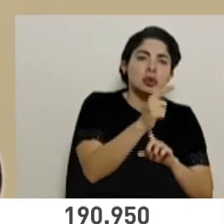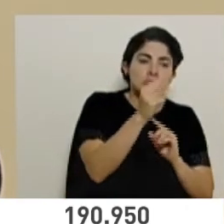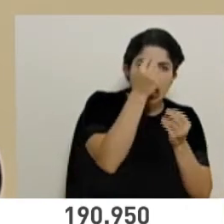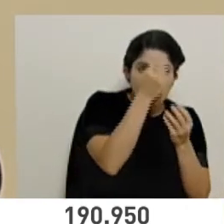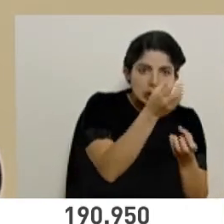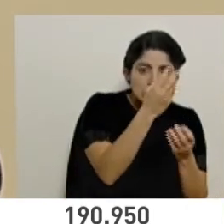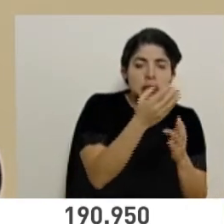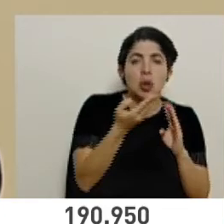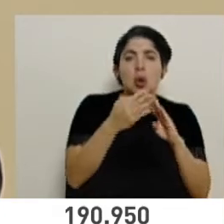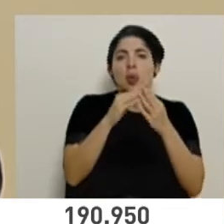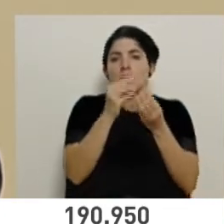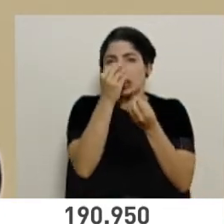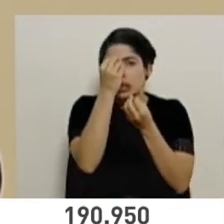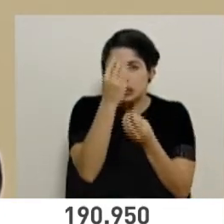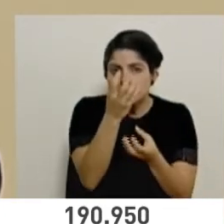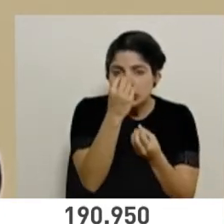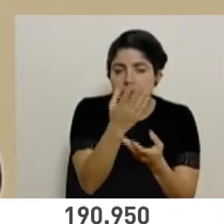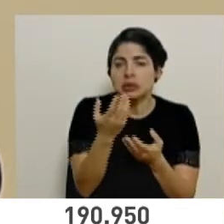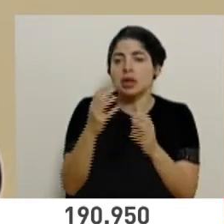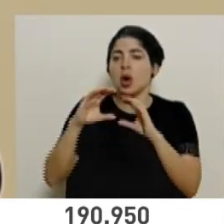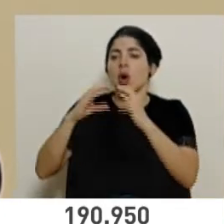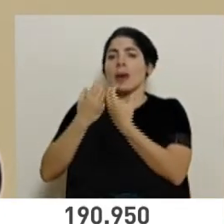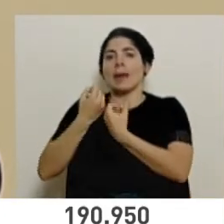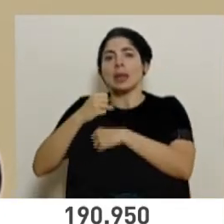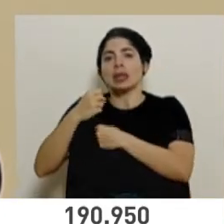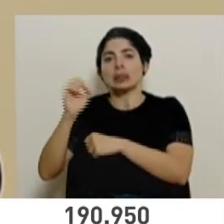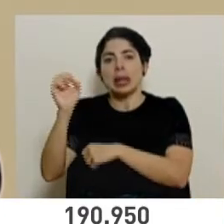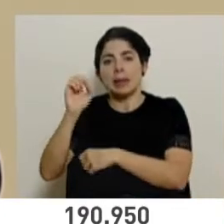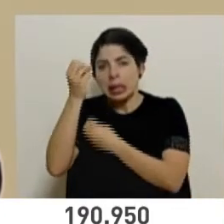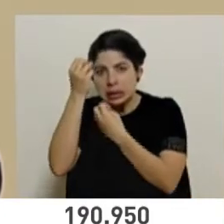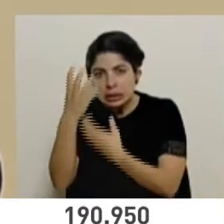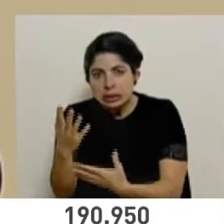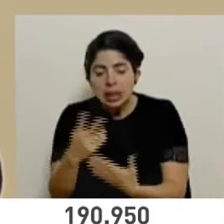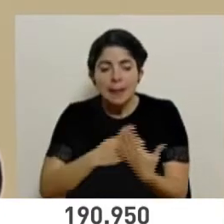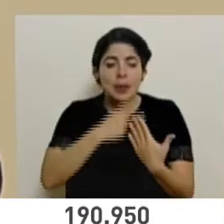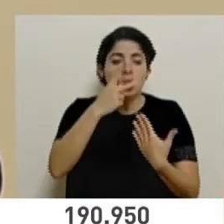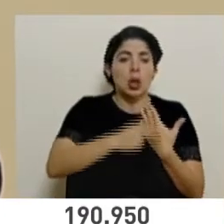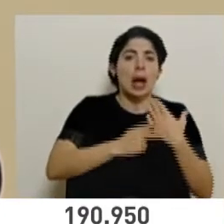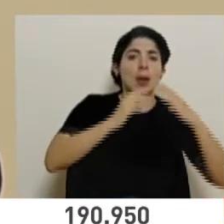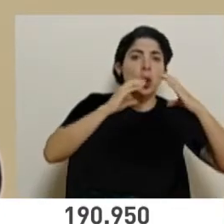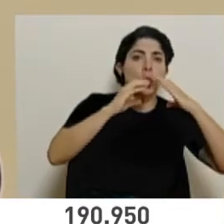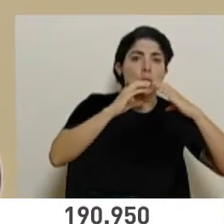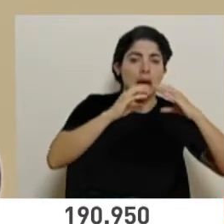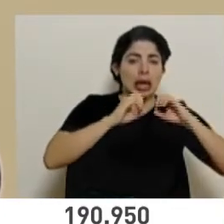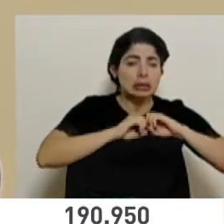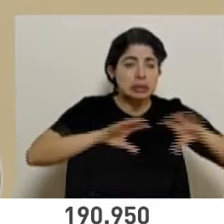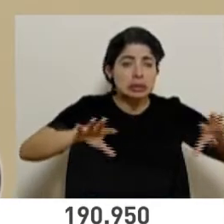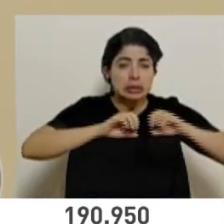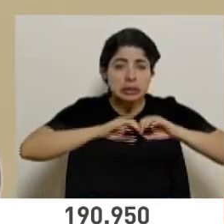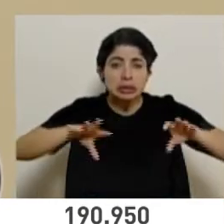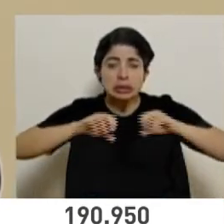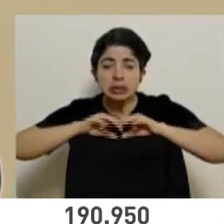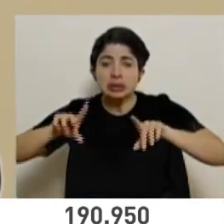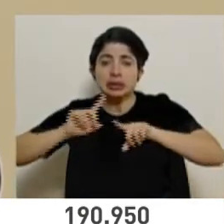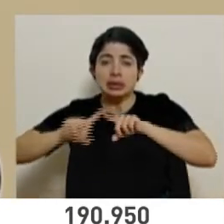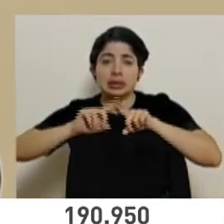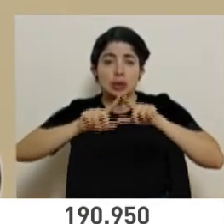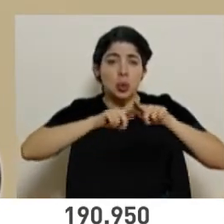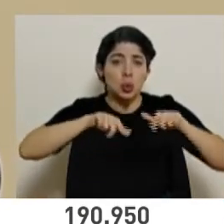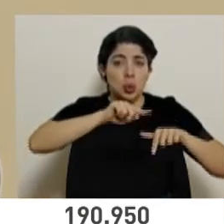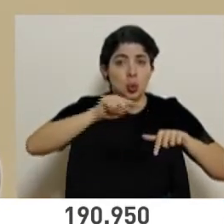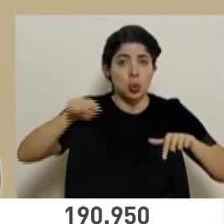el trabajo comunitario con los comités municipales de emergencia, los programas de comunicación que se ejecutan en cada uno de los